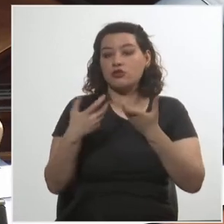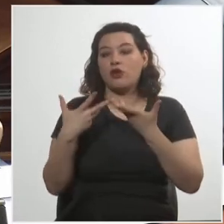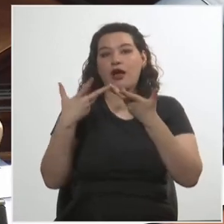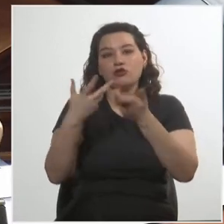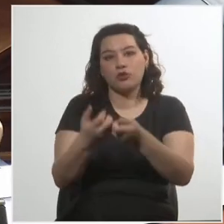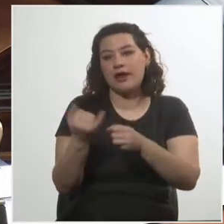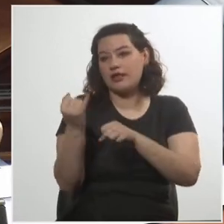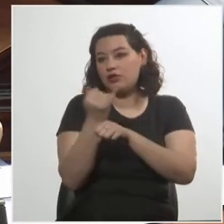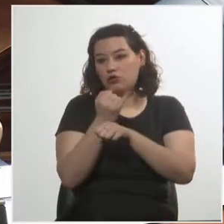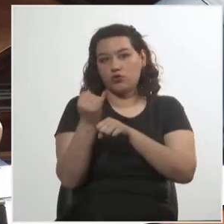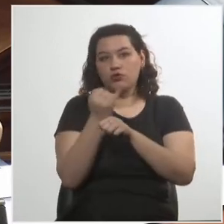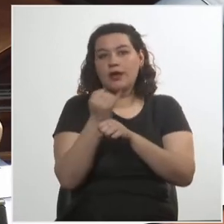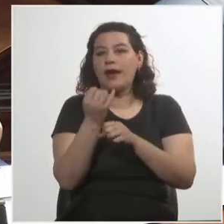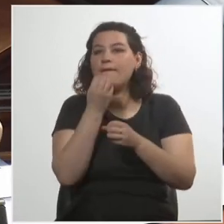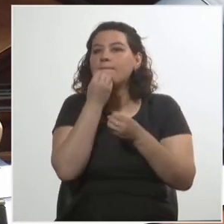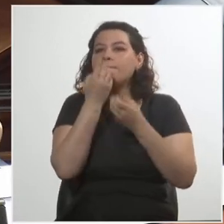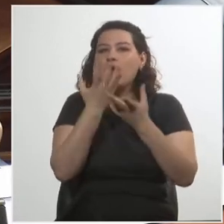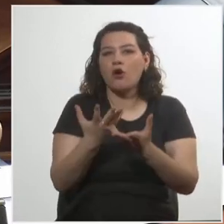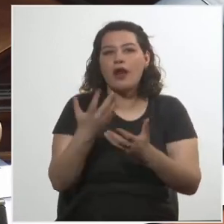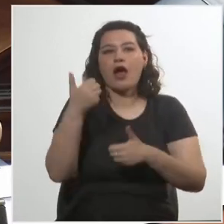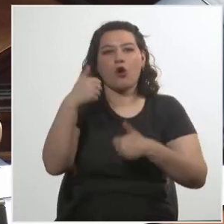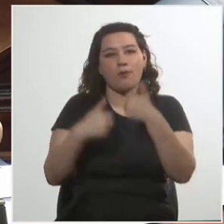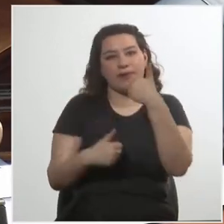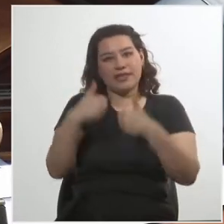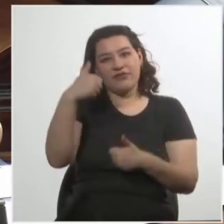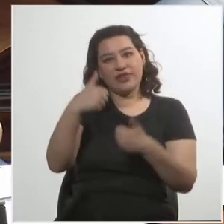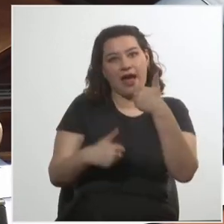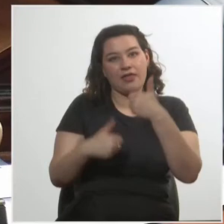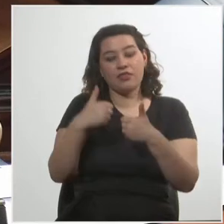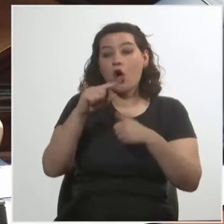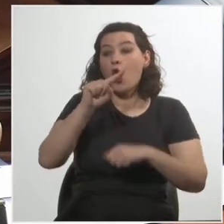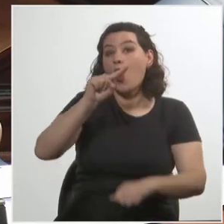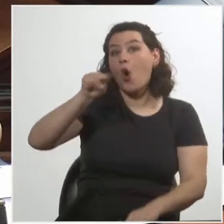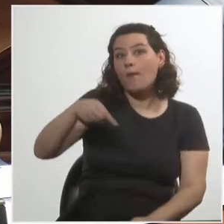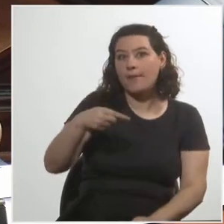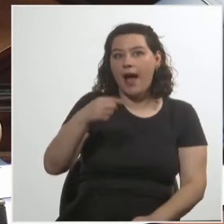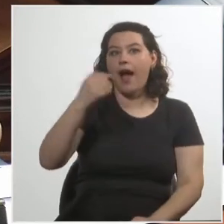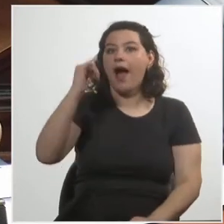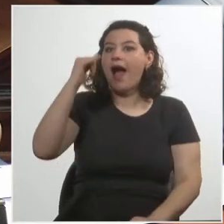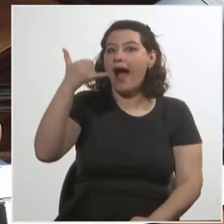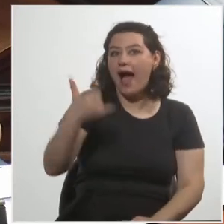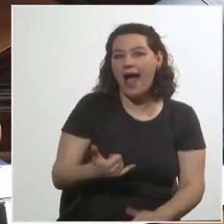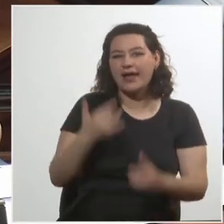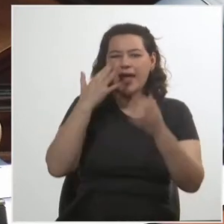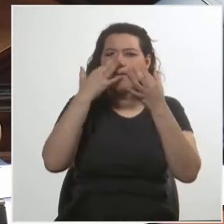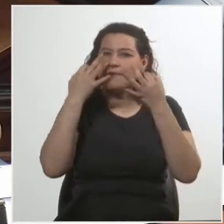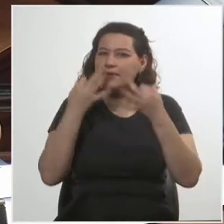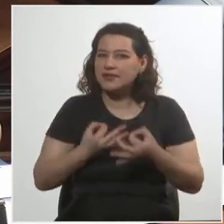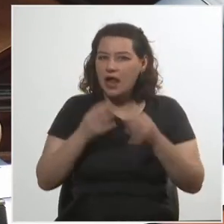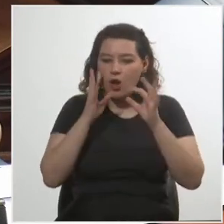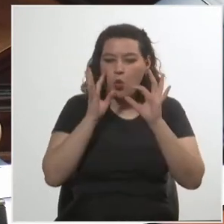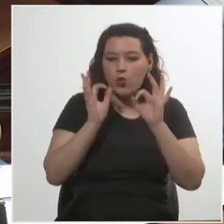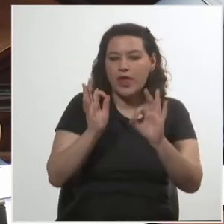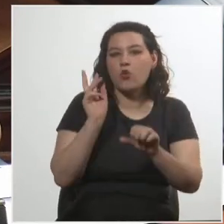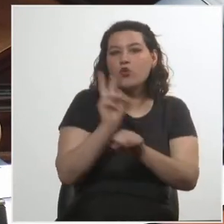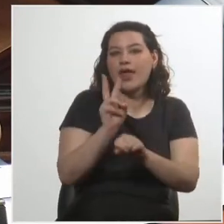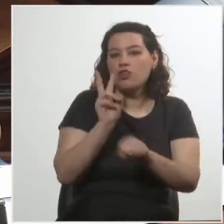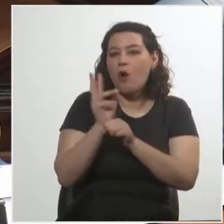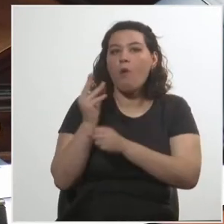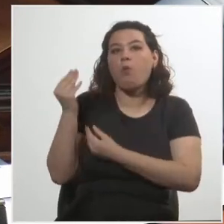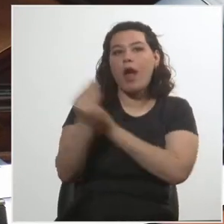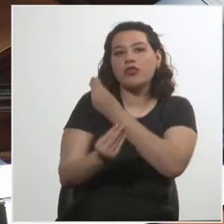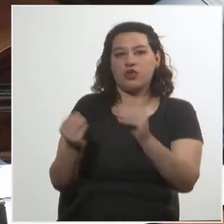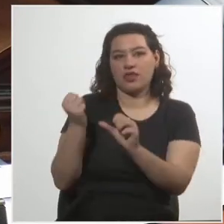Industrial tendientes a la mejora de la competitividad coma teniendo Especial cuidado en la protección de los puestos de